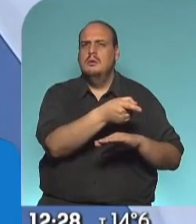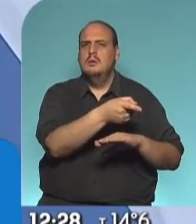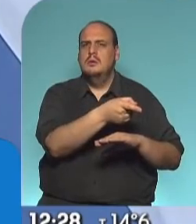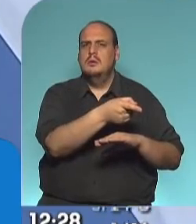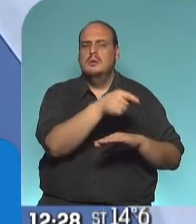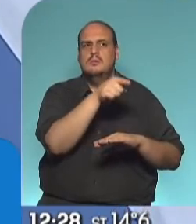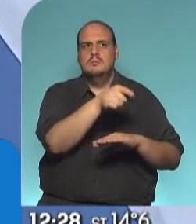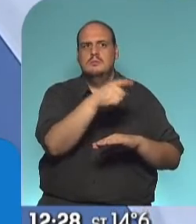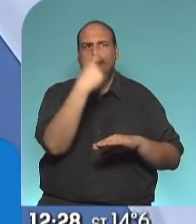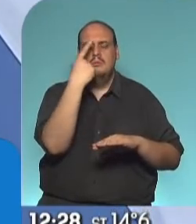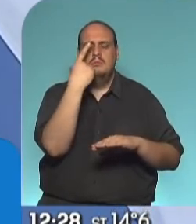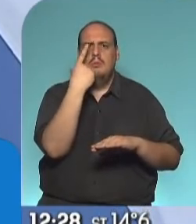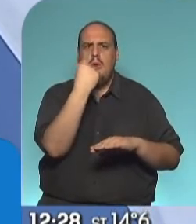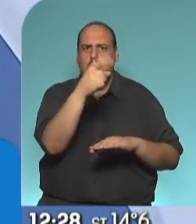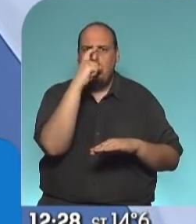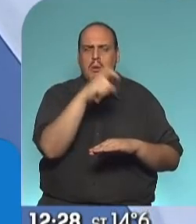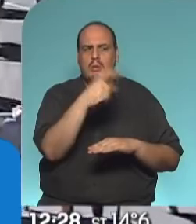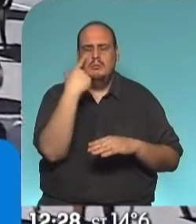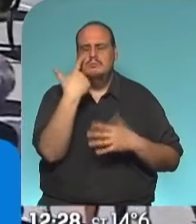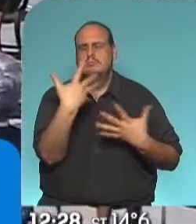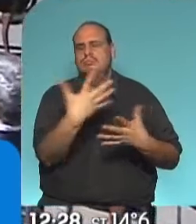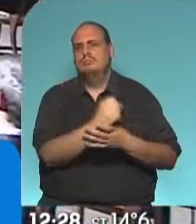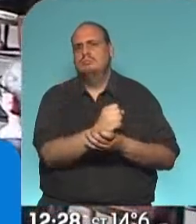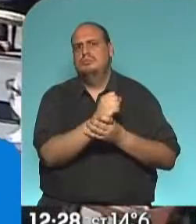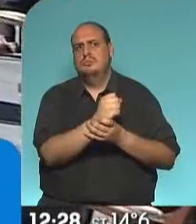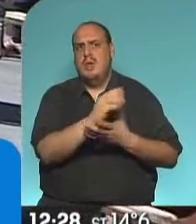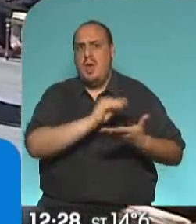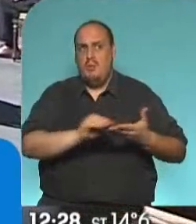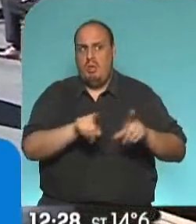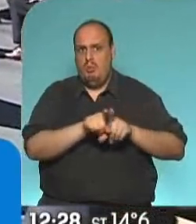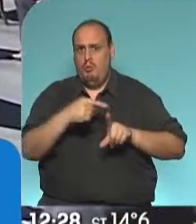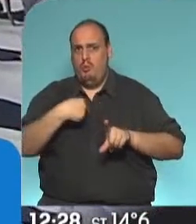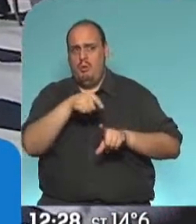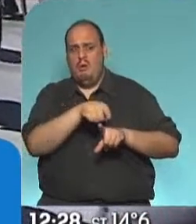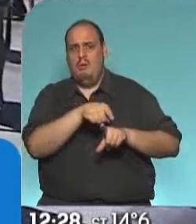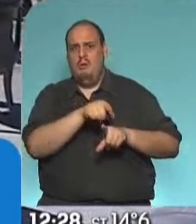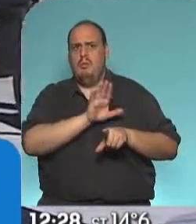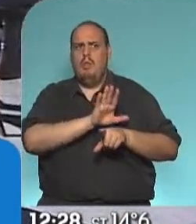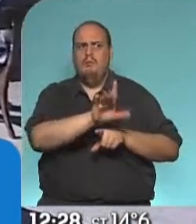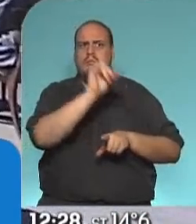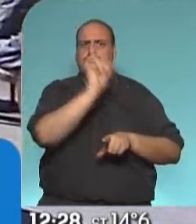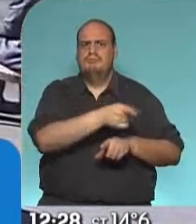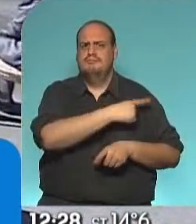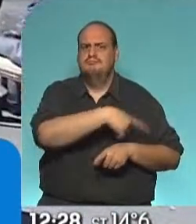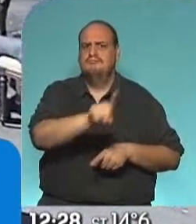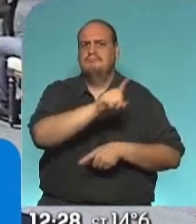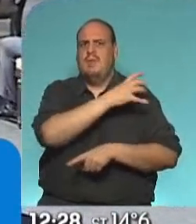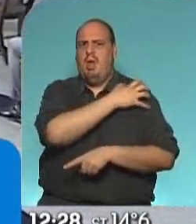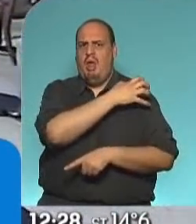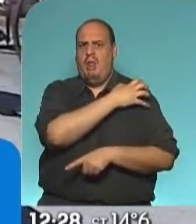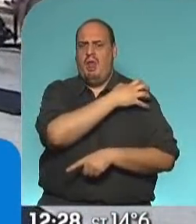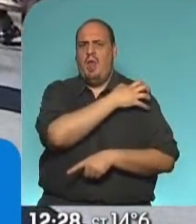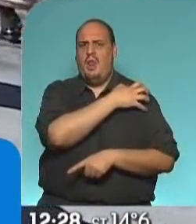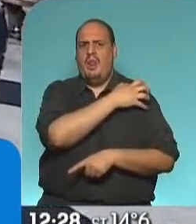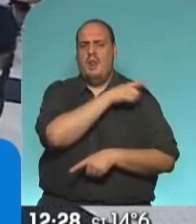la inmensidad de ese hombre. Un abogado como yo, que el destino lo obligó a convertirse en general